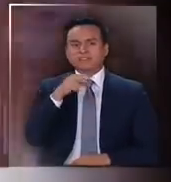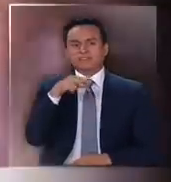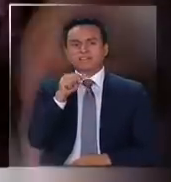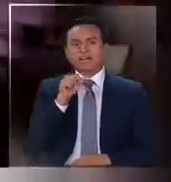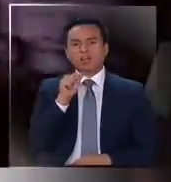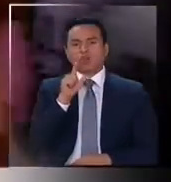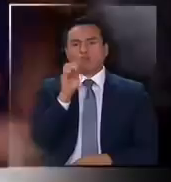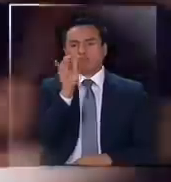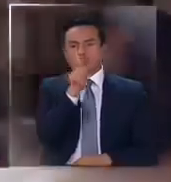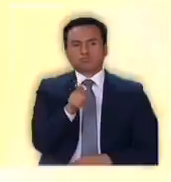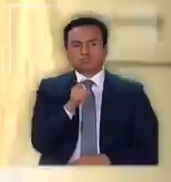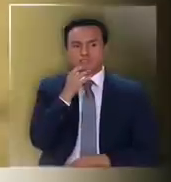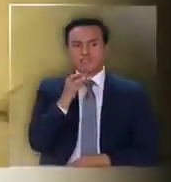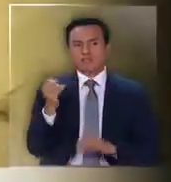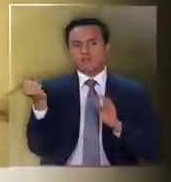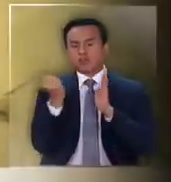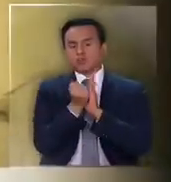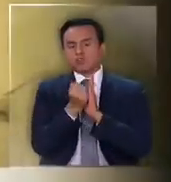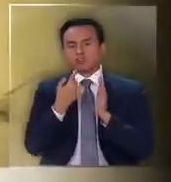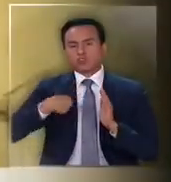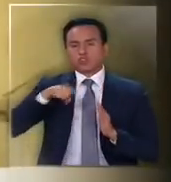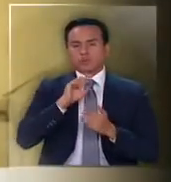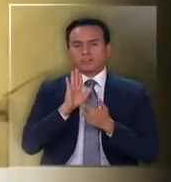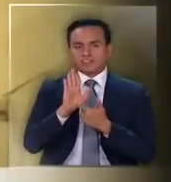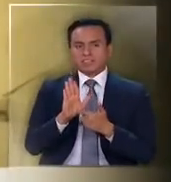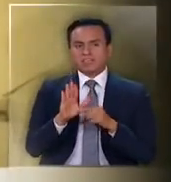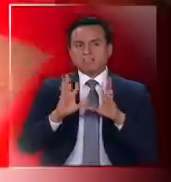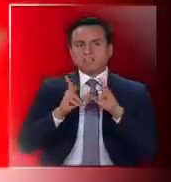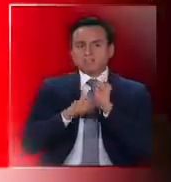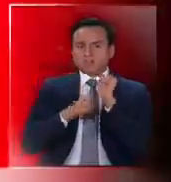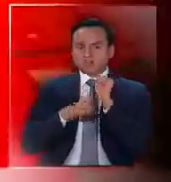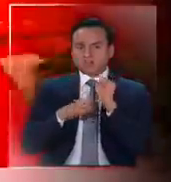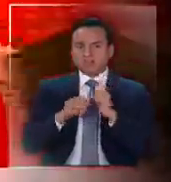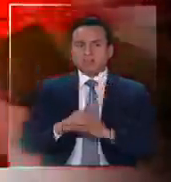Lobos. Entonces, de que marcó y que estuvimos presentes en la familia.